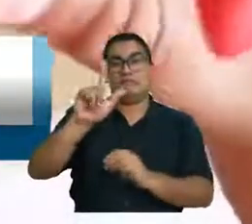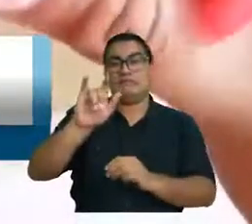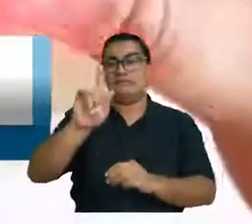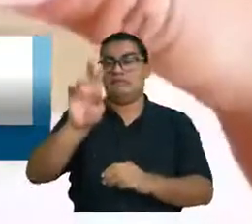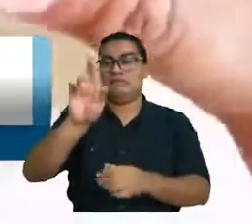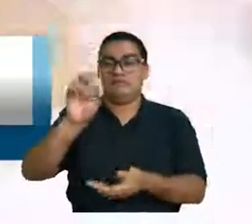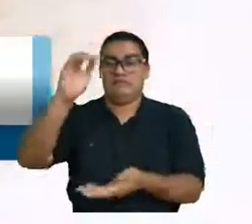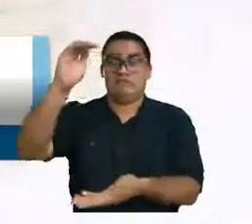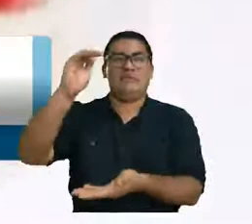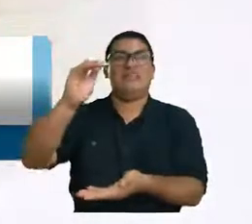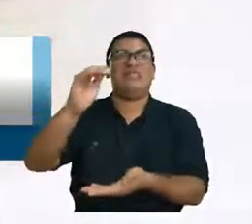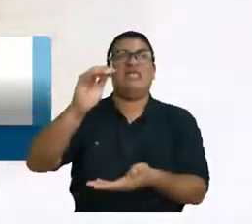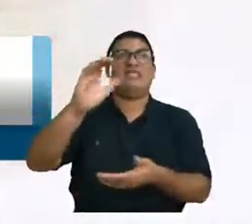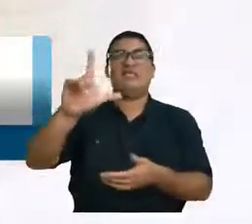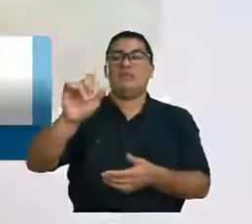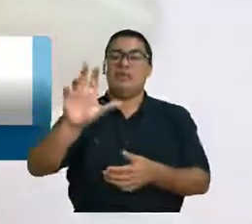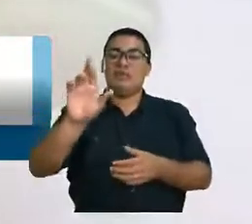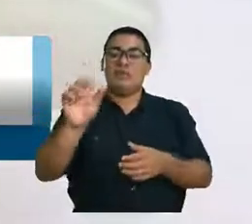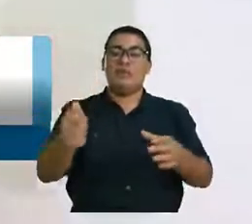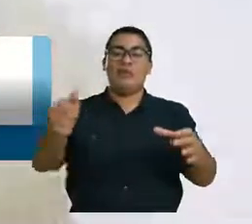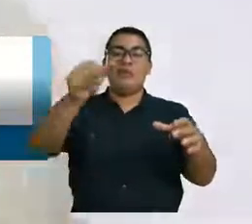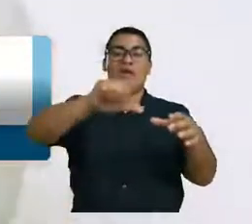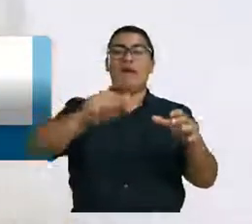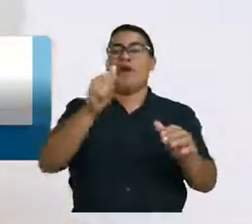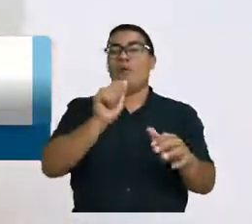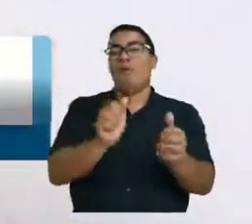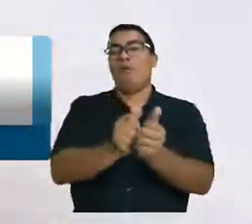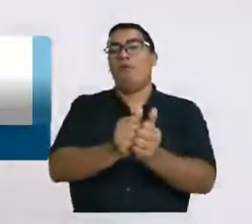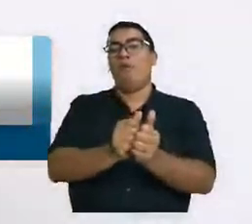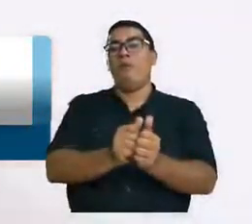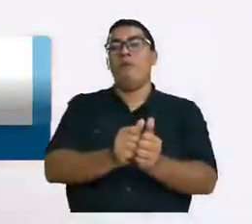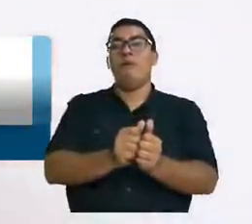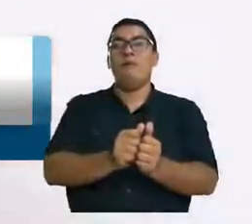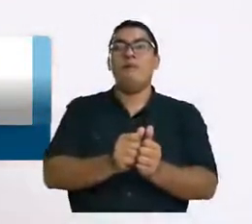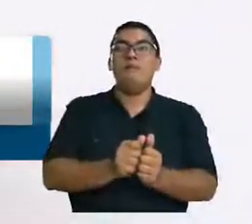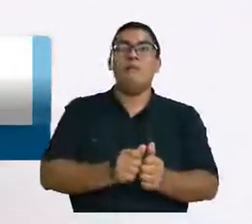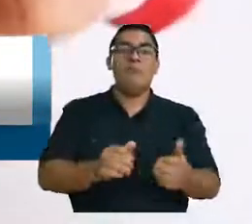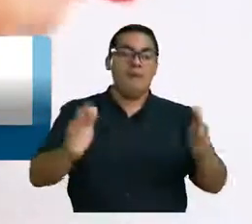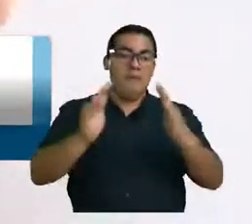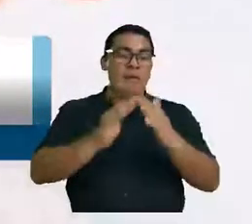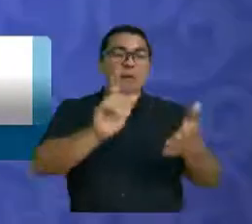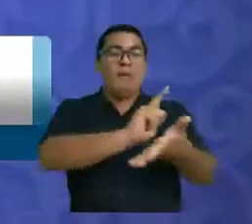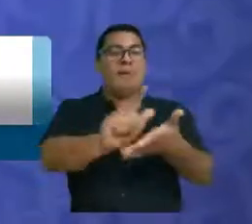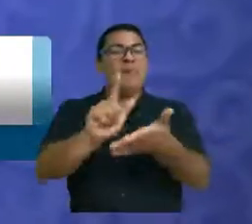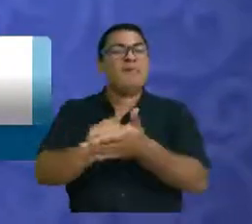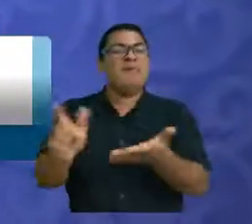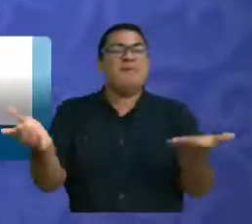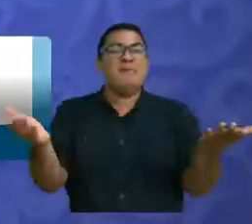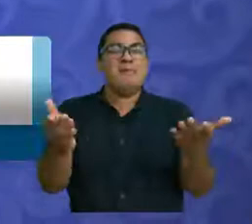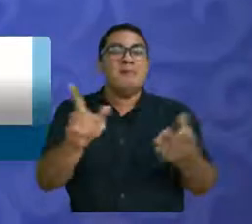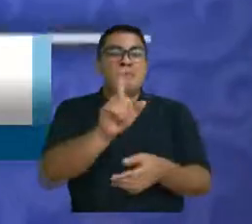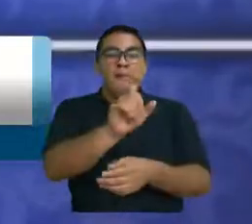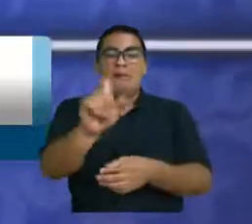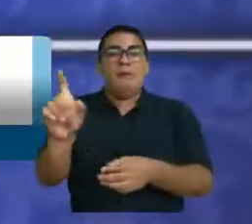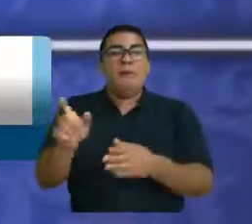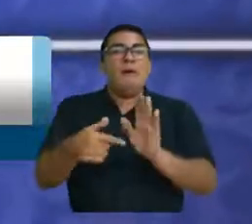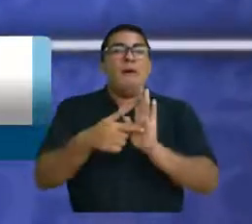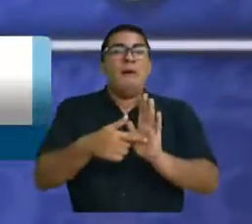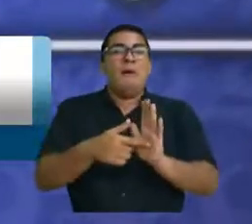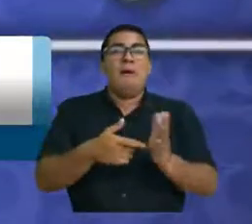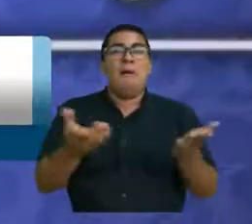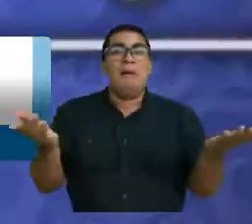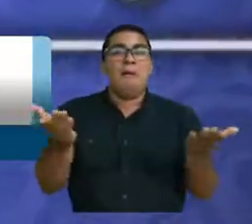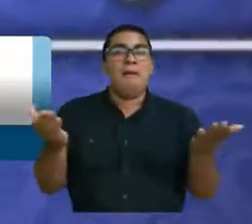litro de agua clorada preparada para ya mantenerla en mi casa y tenerla en un atomizador para